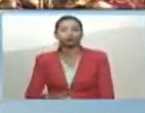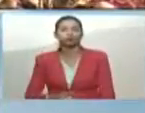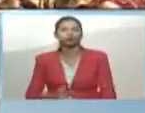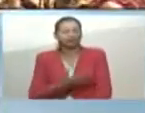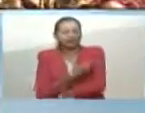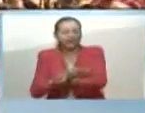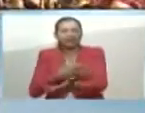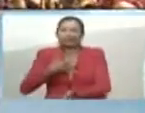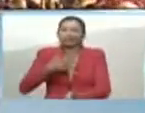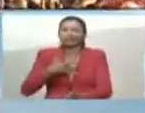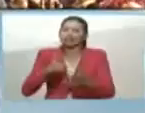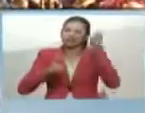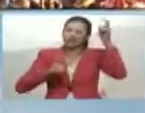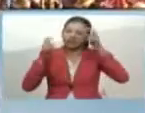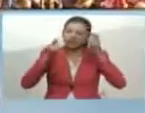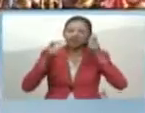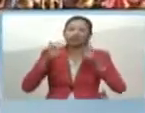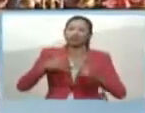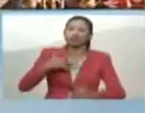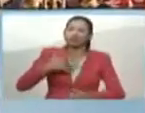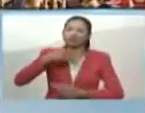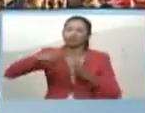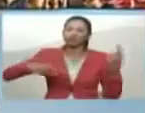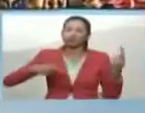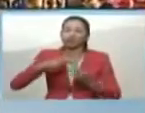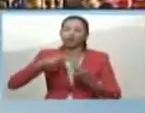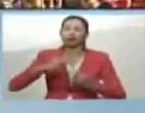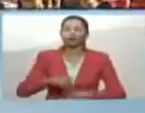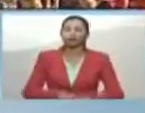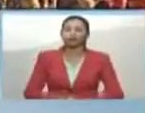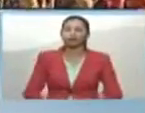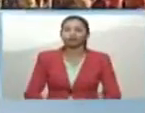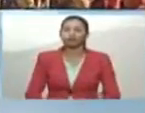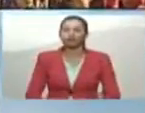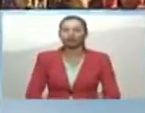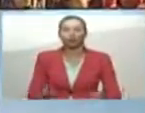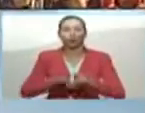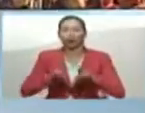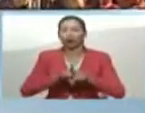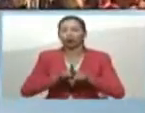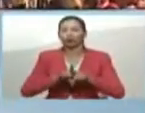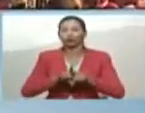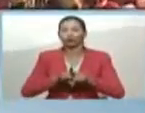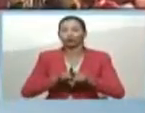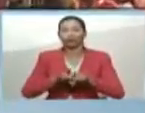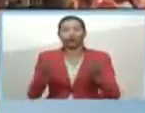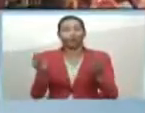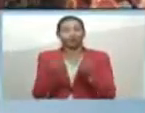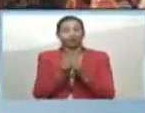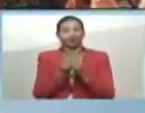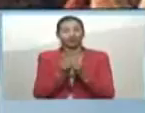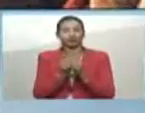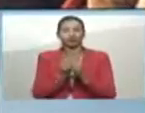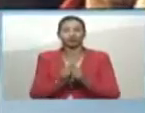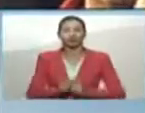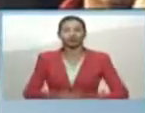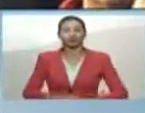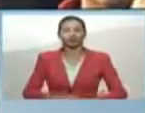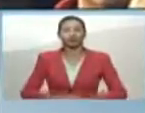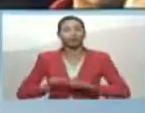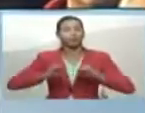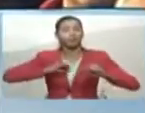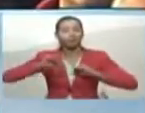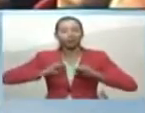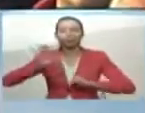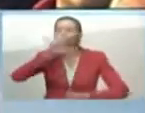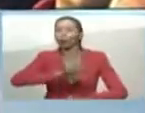chavista revolucionaria, con la sangre nueva chavista revolucionaria como el de nuestro camarada. Vamos a movilizarnos completamente por todo